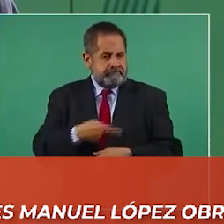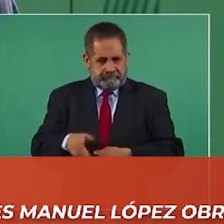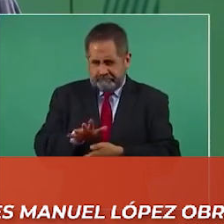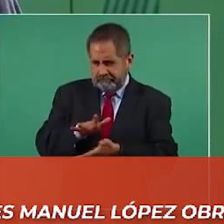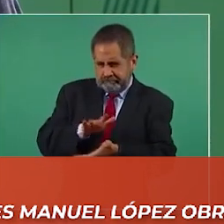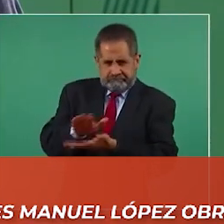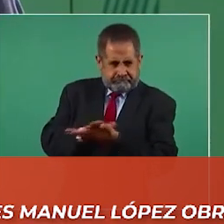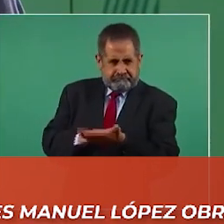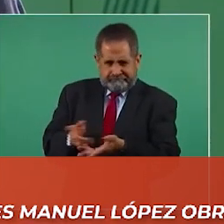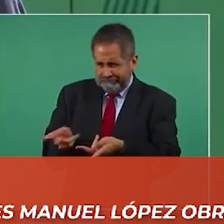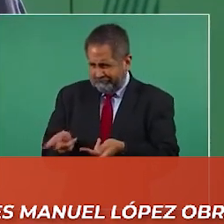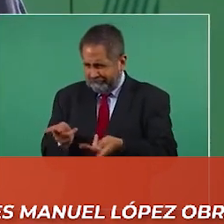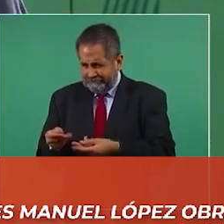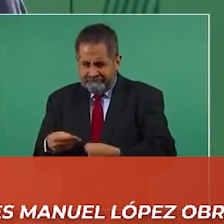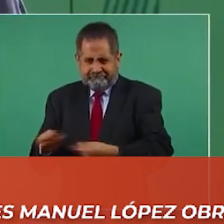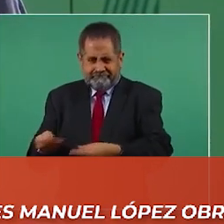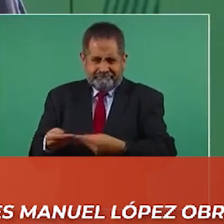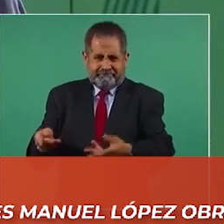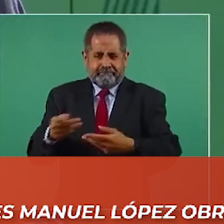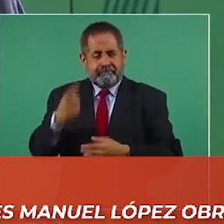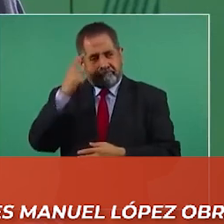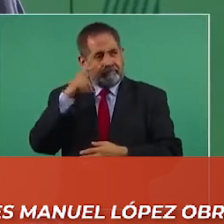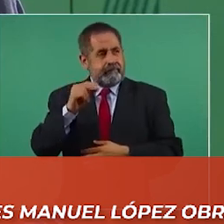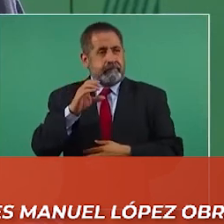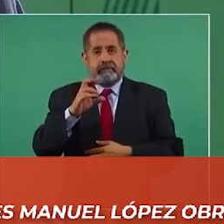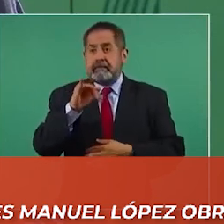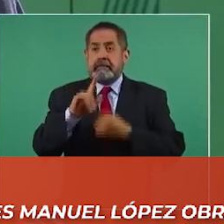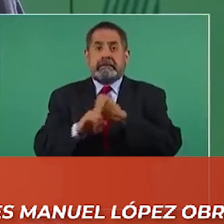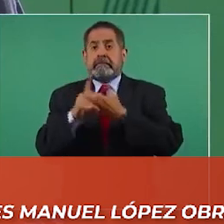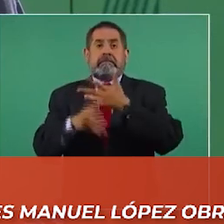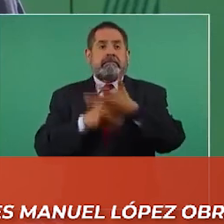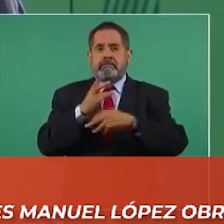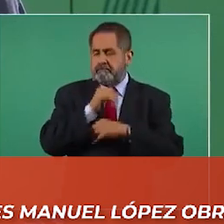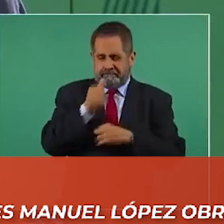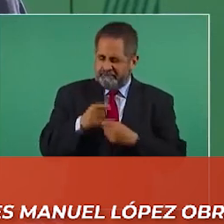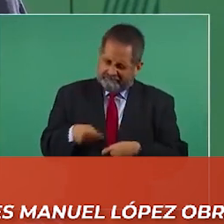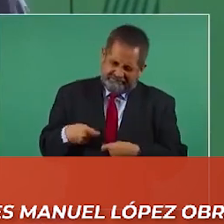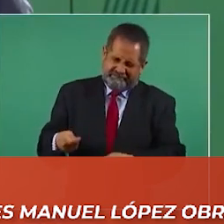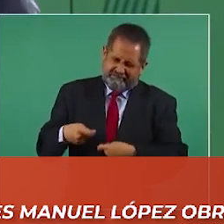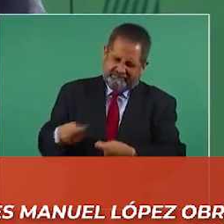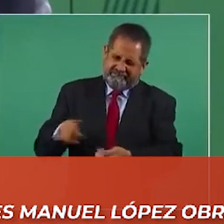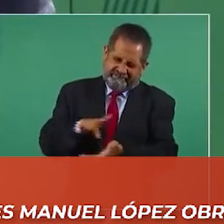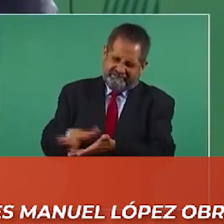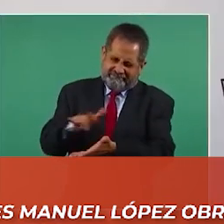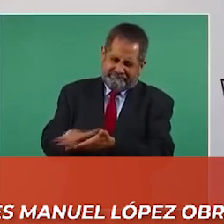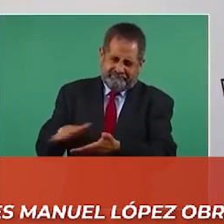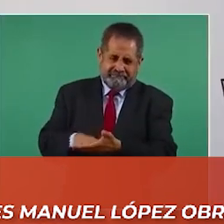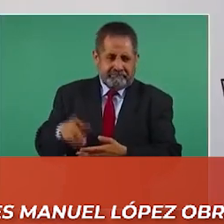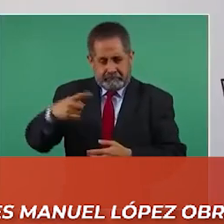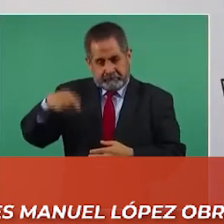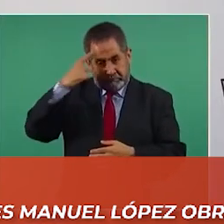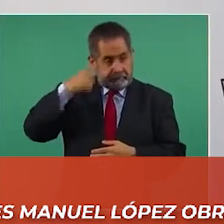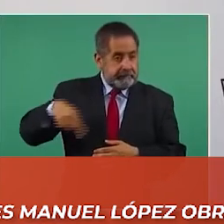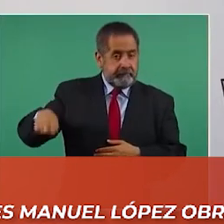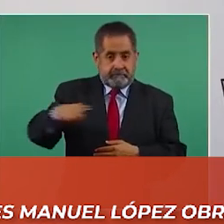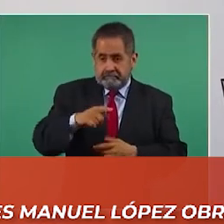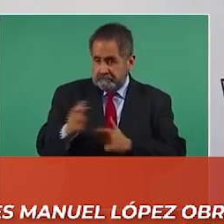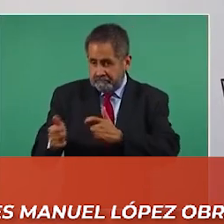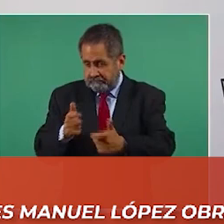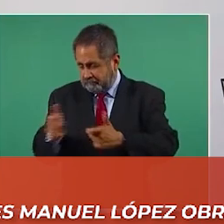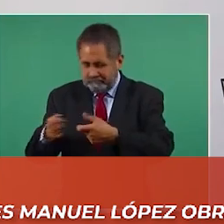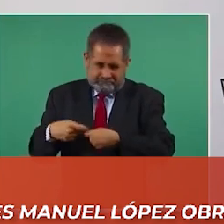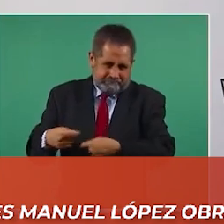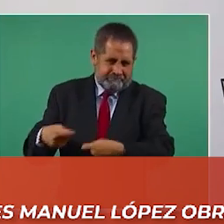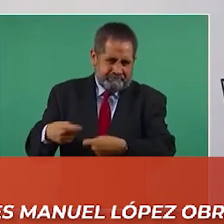no se produjera una crisis de consumo, que la gente no tuviese para lo